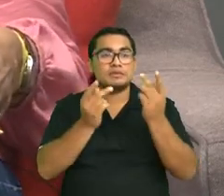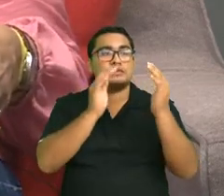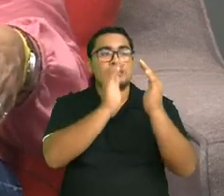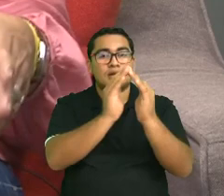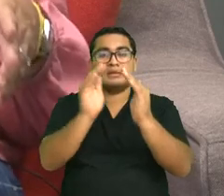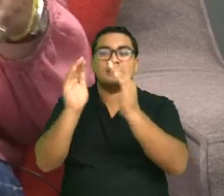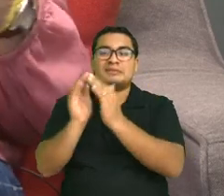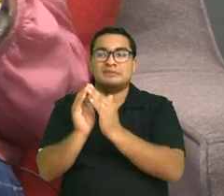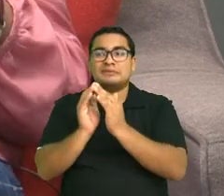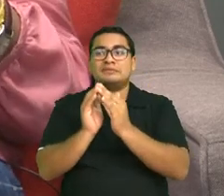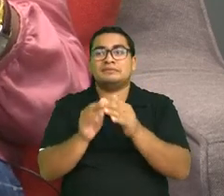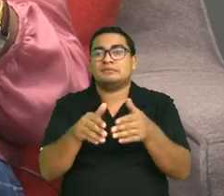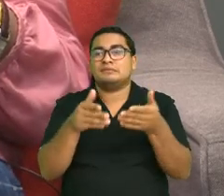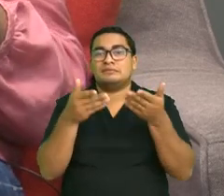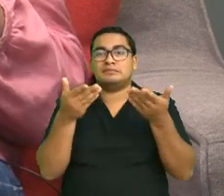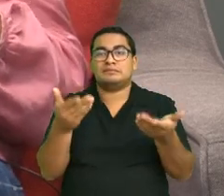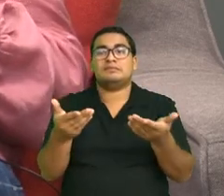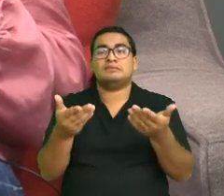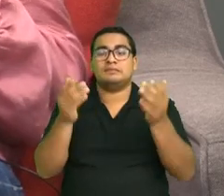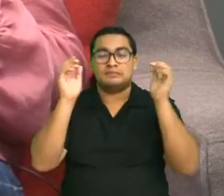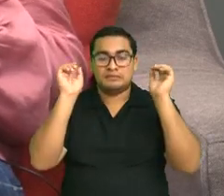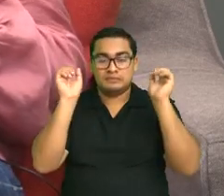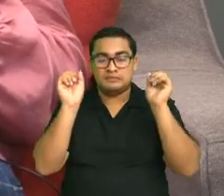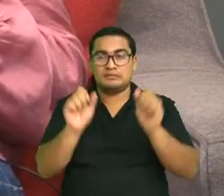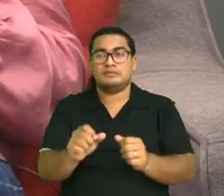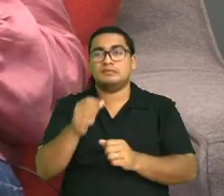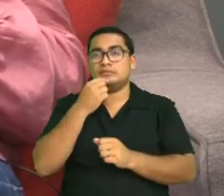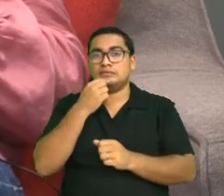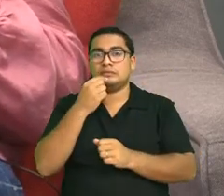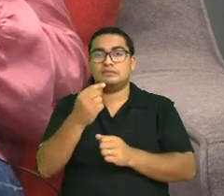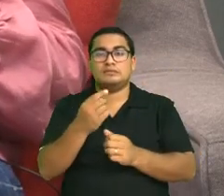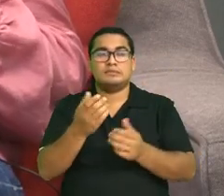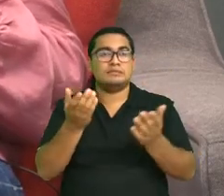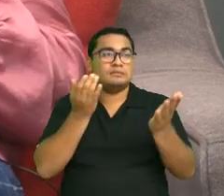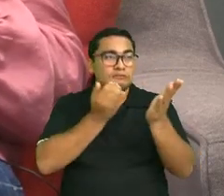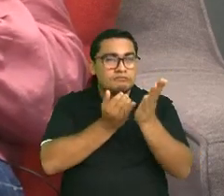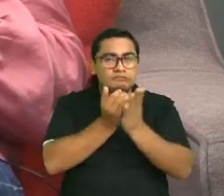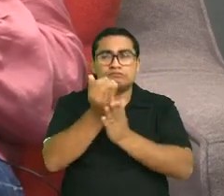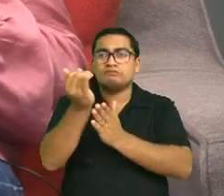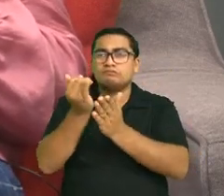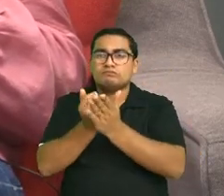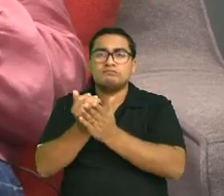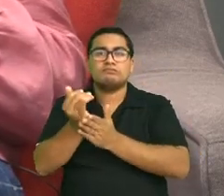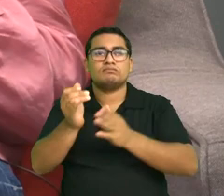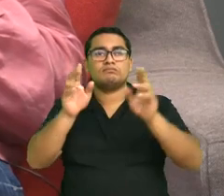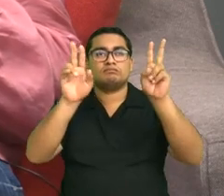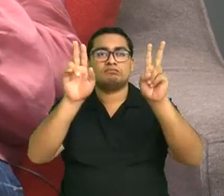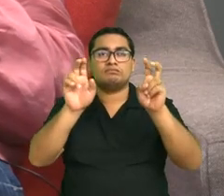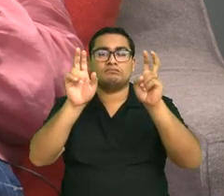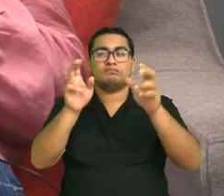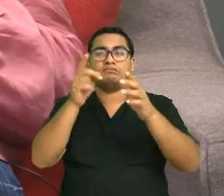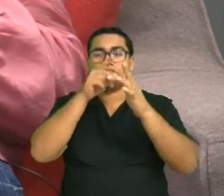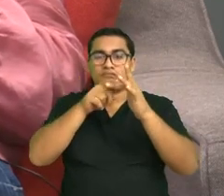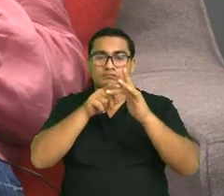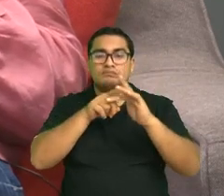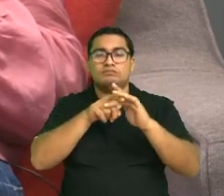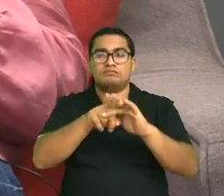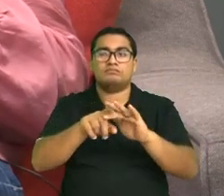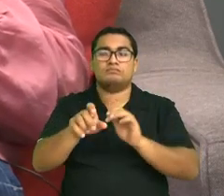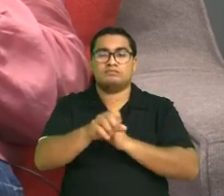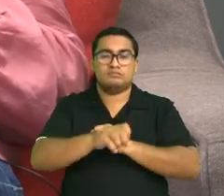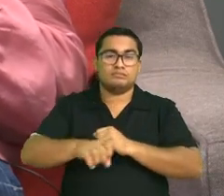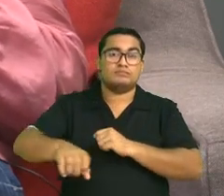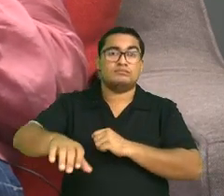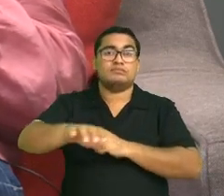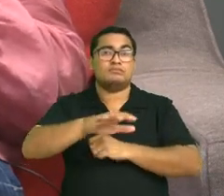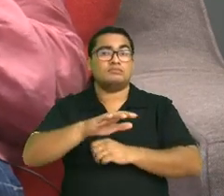que para que nos permitiera hacer ese estudio en materia psicosocial,